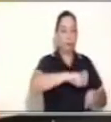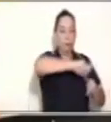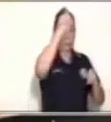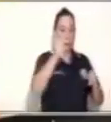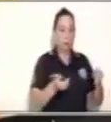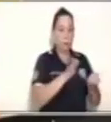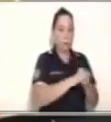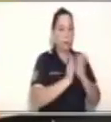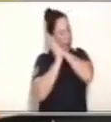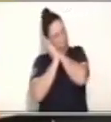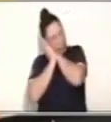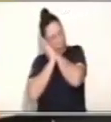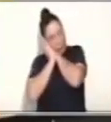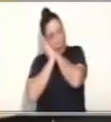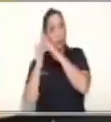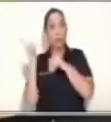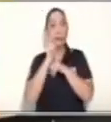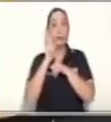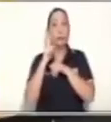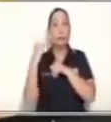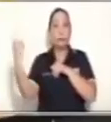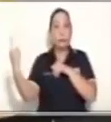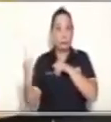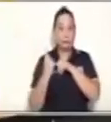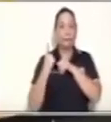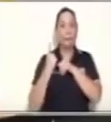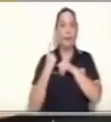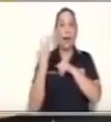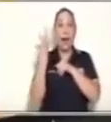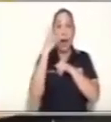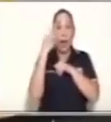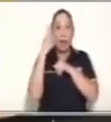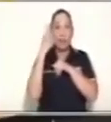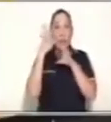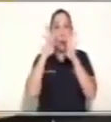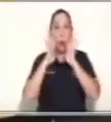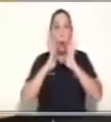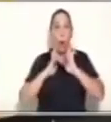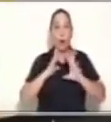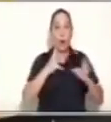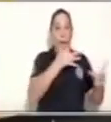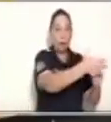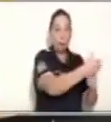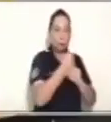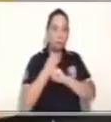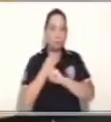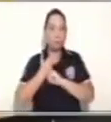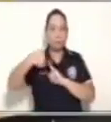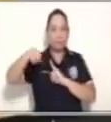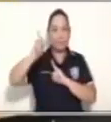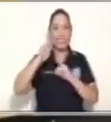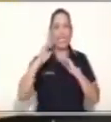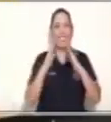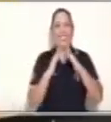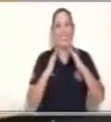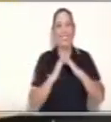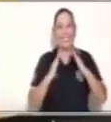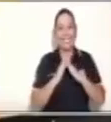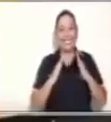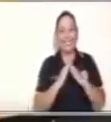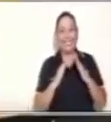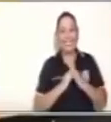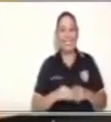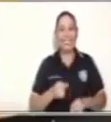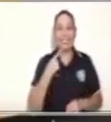saquen 0, pero yo no quiero que la Llorona me gane y que me lleve, porque yo no quiero morirme y no quiero dejar sola a mi mamá y a mi